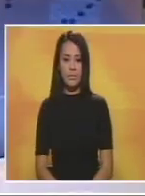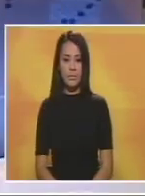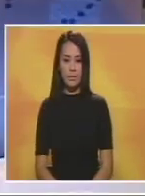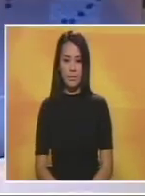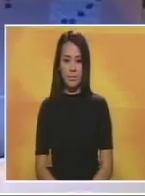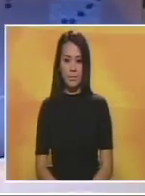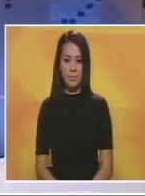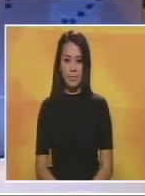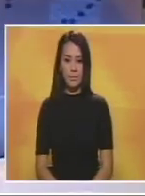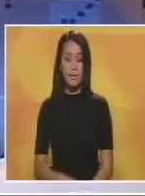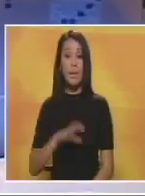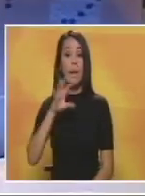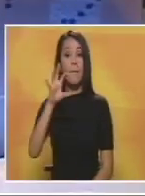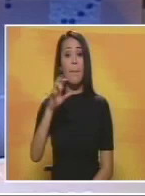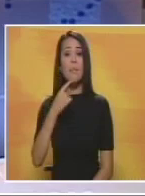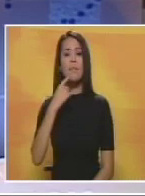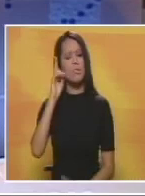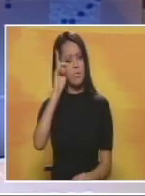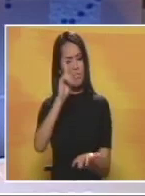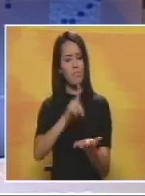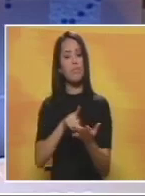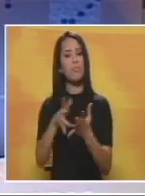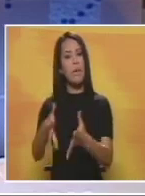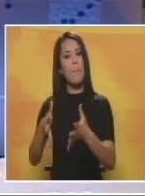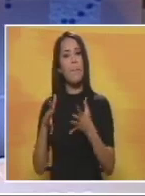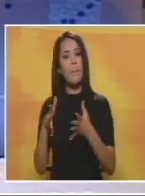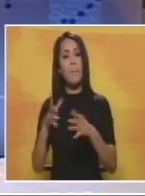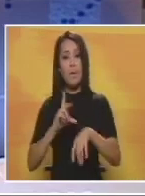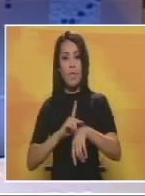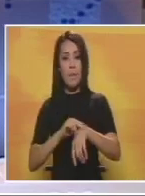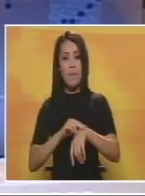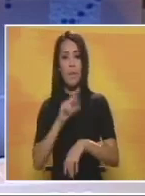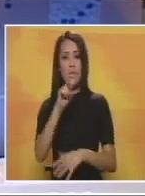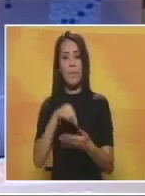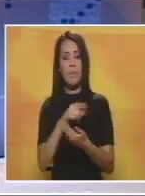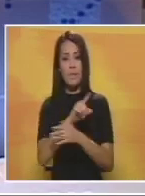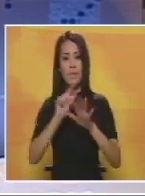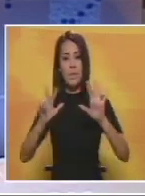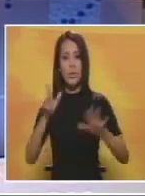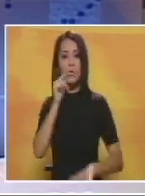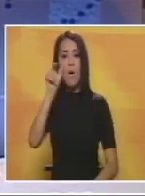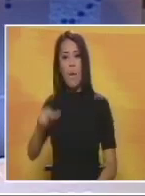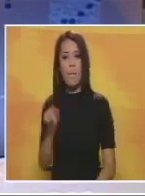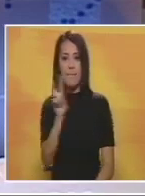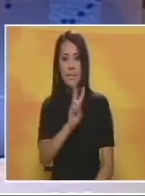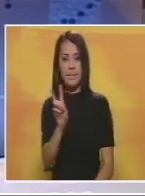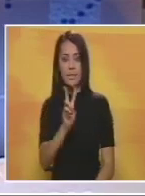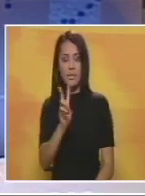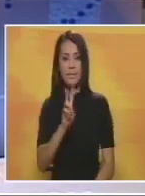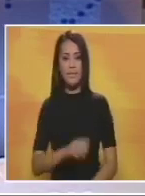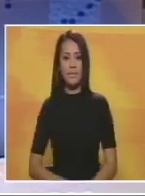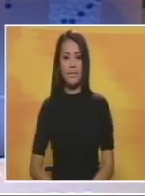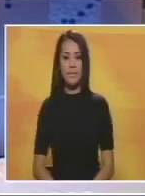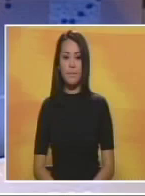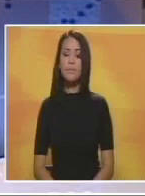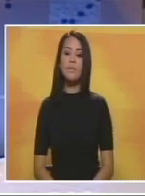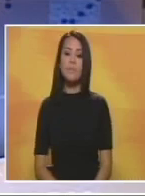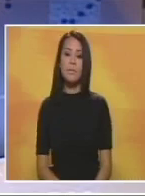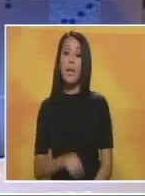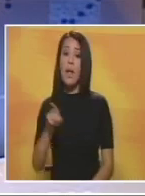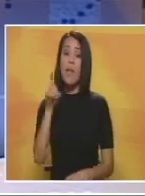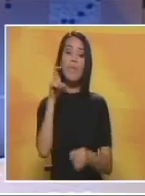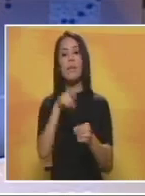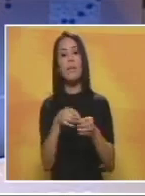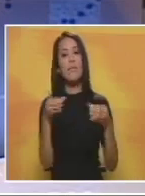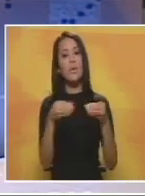Y nuestro país dice presente en el Premio Nobel de Medicina 2018. El venezolano Luis Miguel Vence es uno de los integrantes